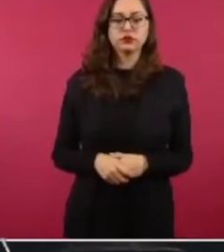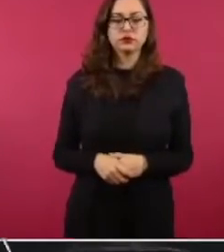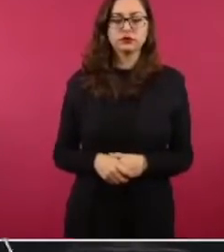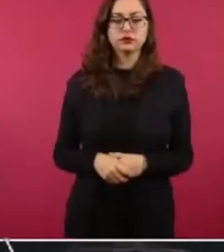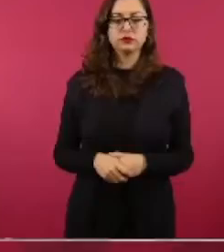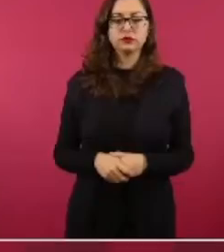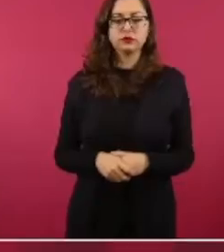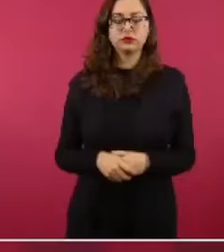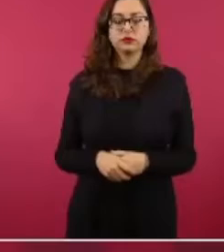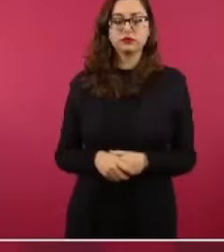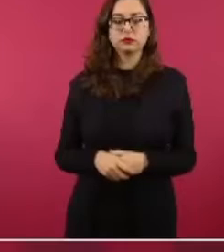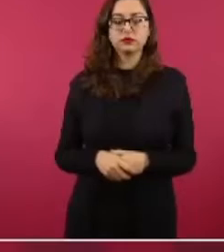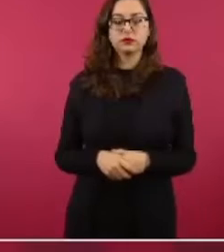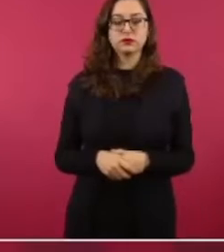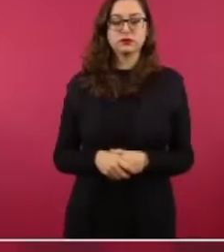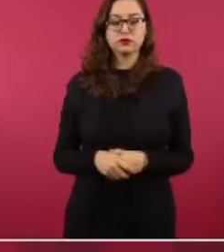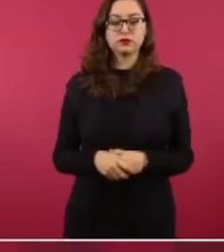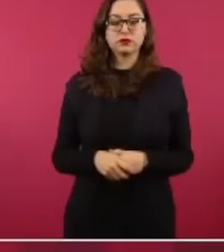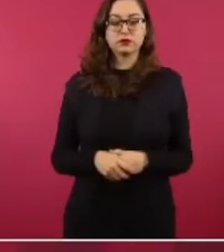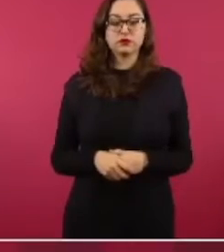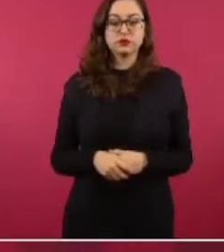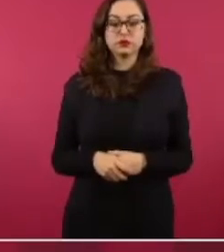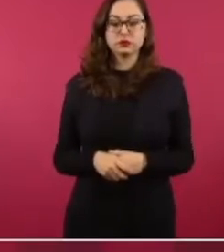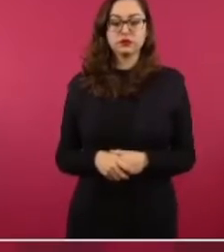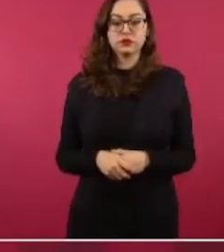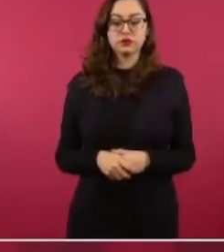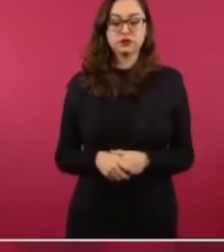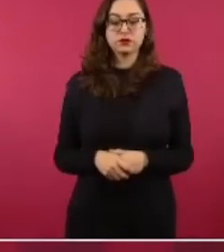todo el corredor que usaba